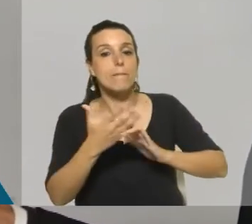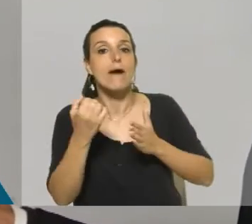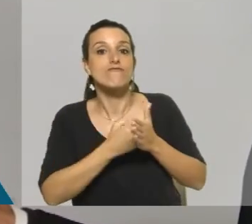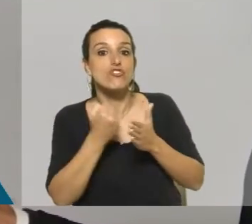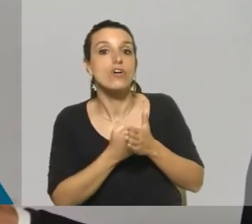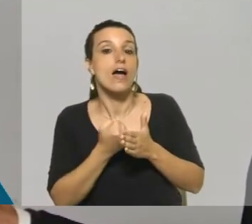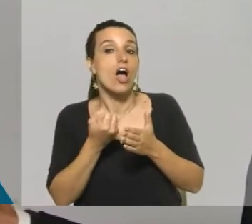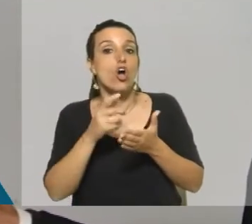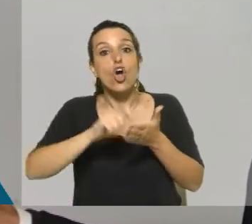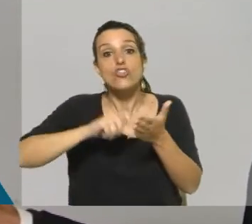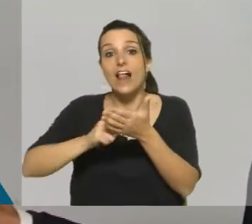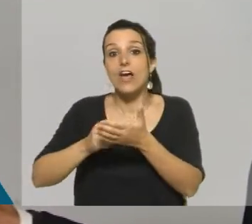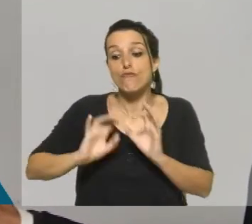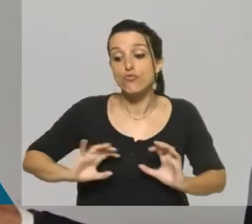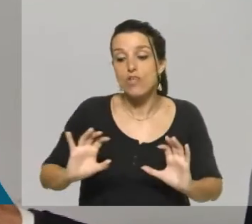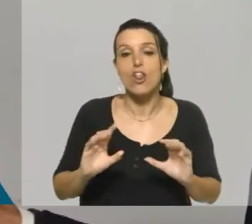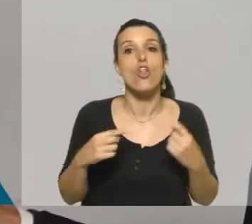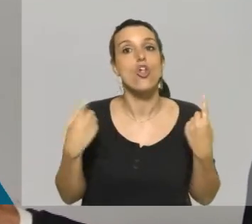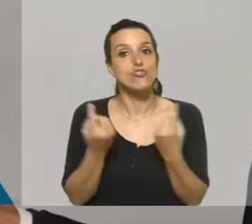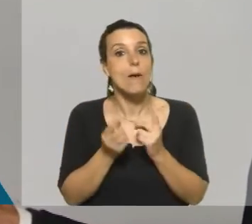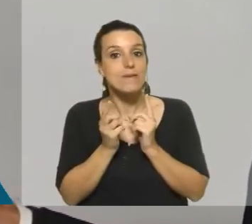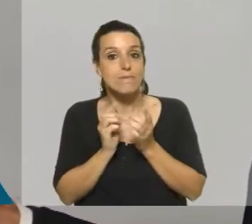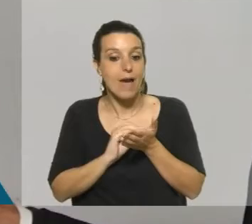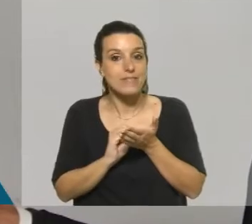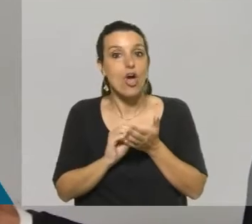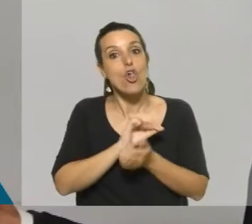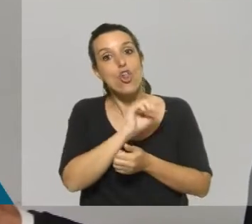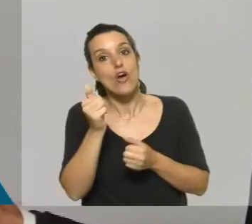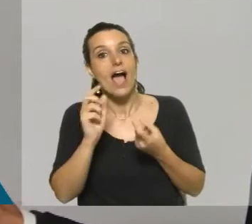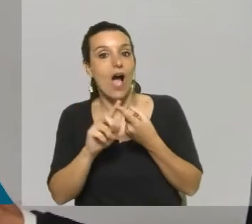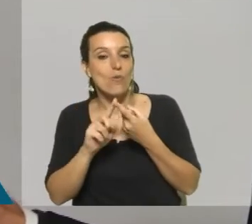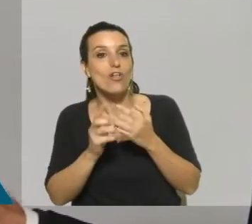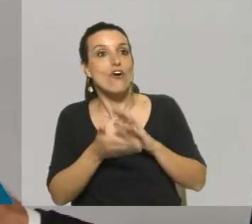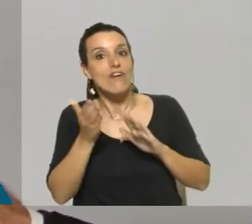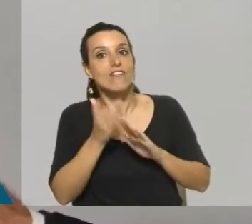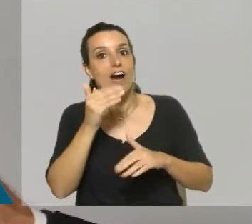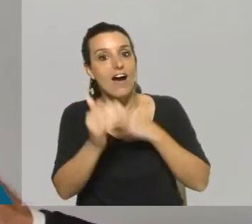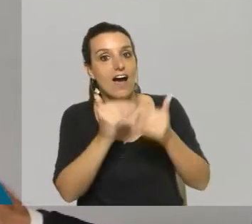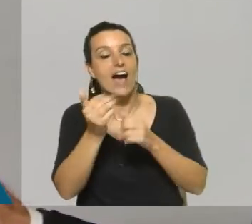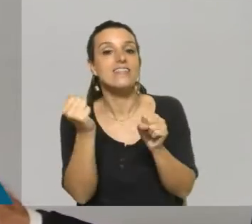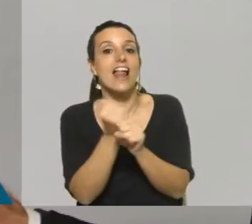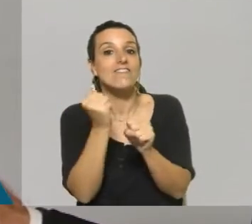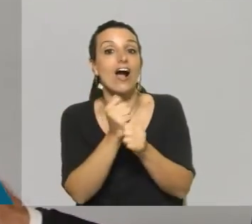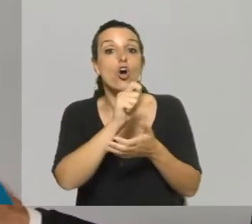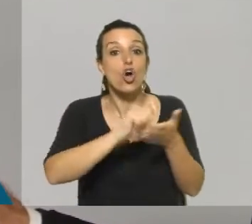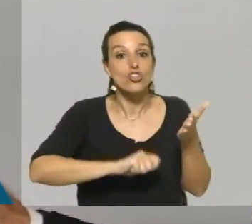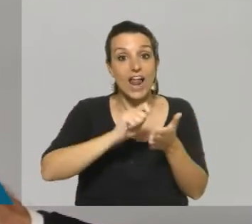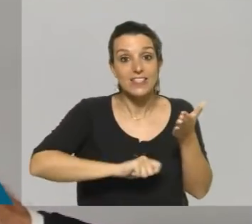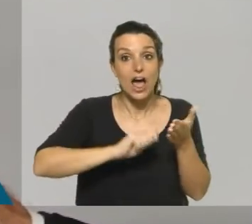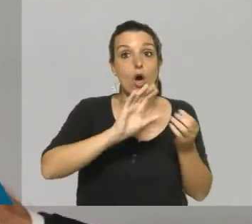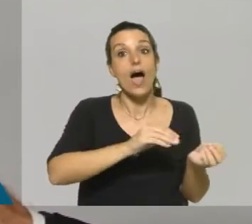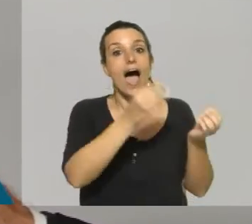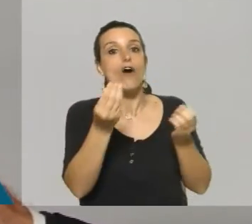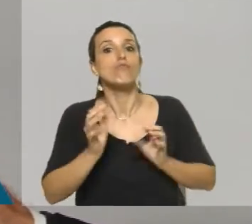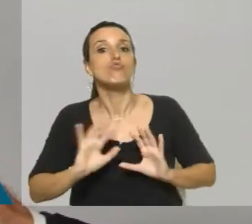fideicomiso se contrataban funcionarios y nosotros con esta administración logramos el acuerdo de ir pasando a trabajadores contratados por esta metodología